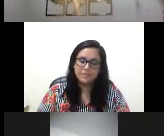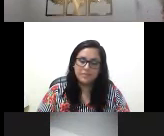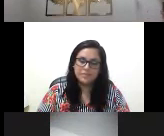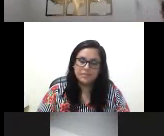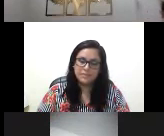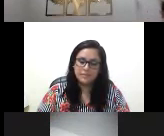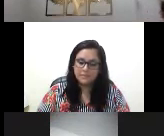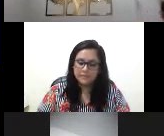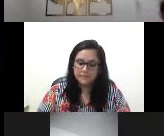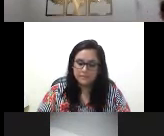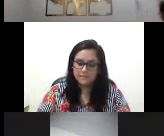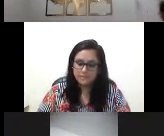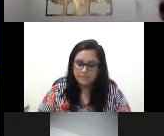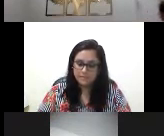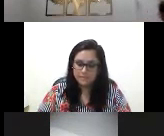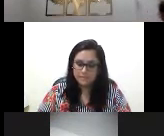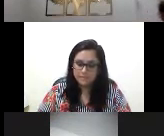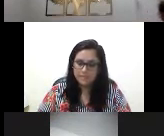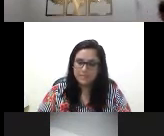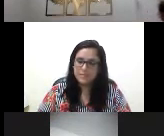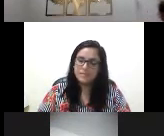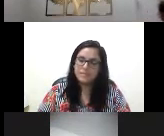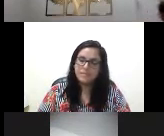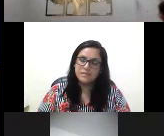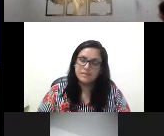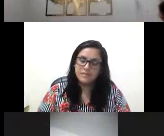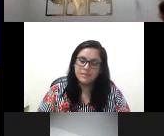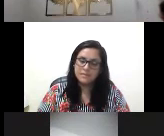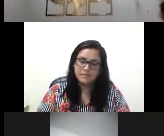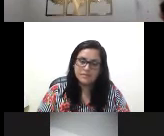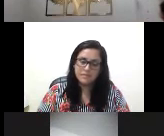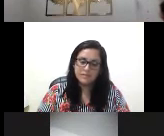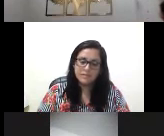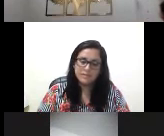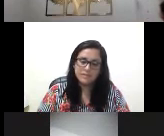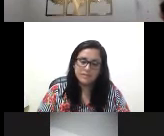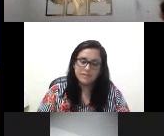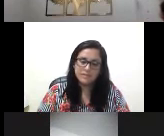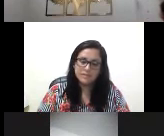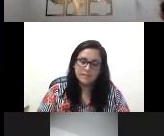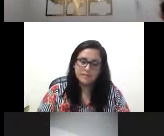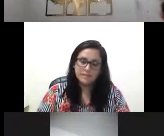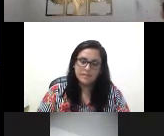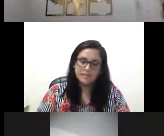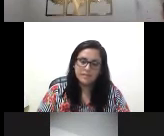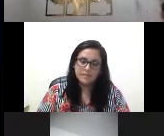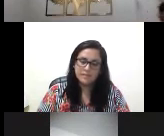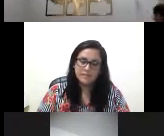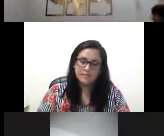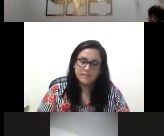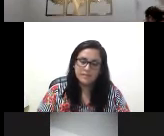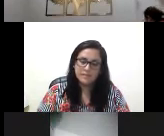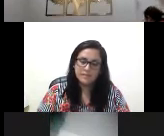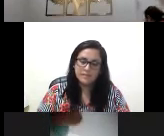quienes tienen mayor facilidad de poder ser más independientes, tener en el sentido de independientes de respirar, me refiero, no necesiten de una